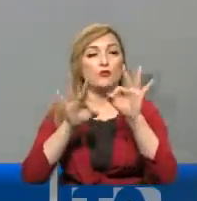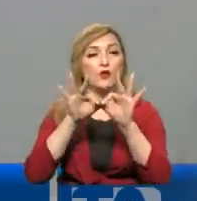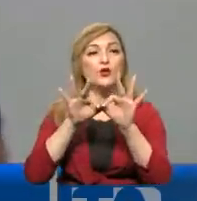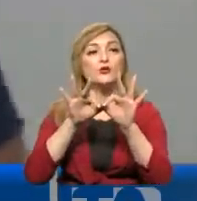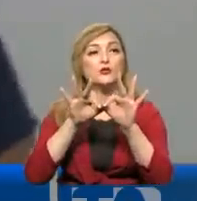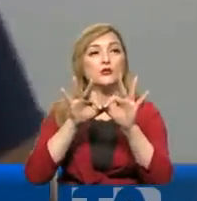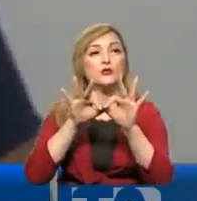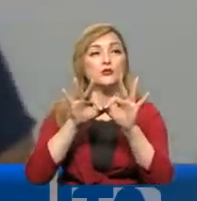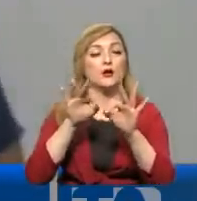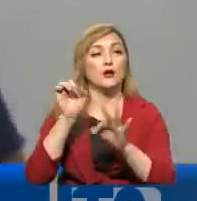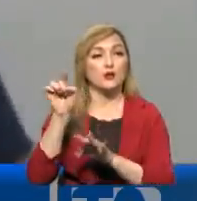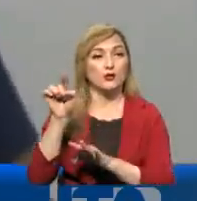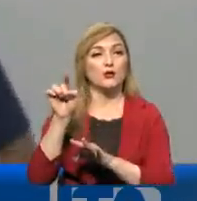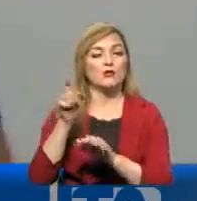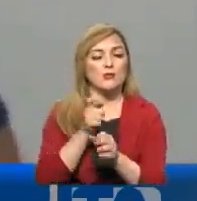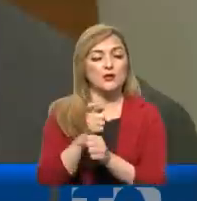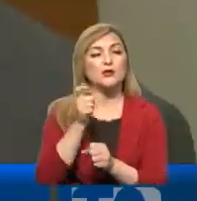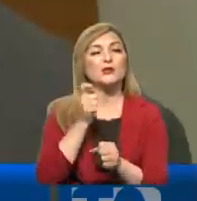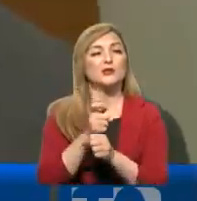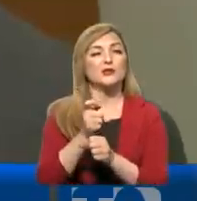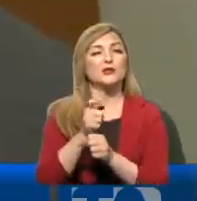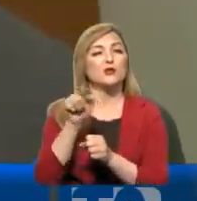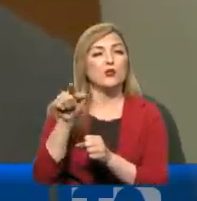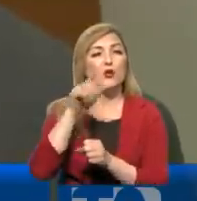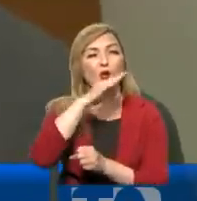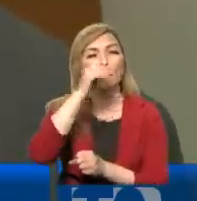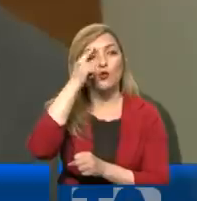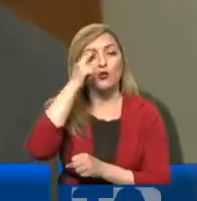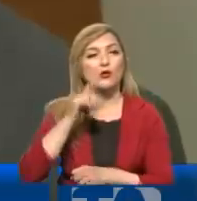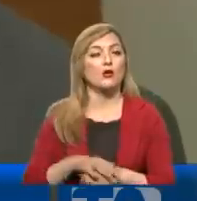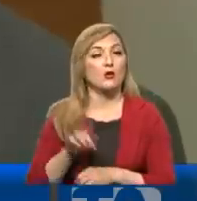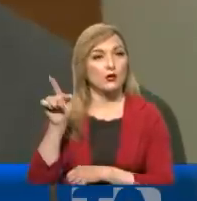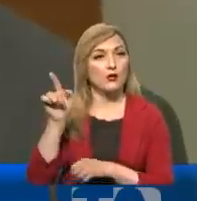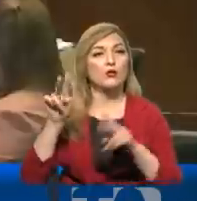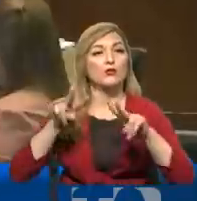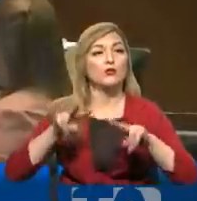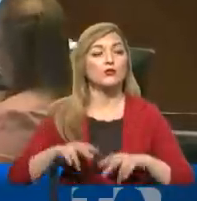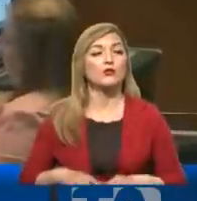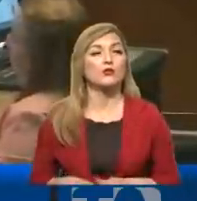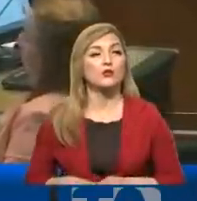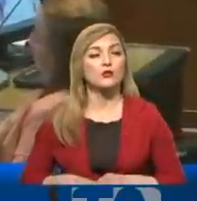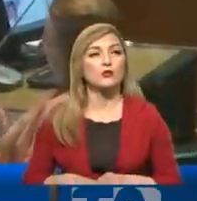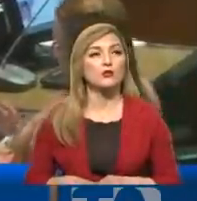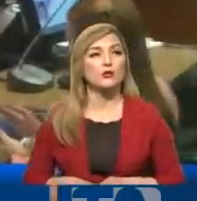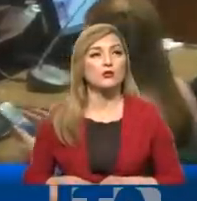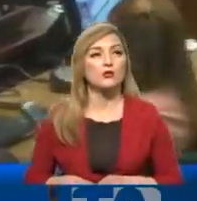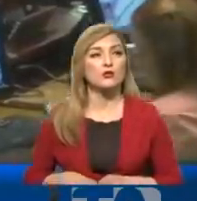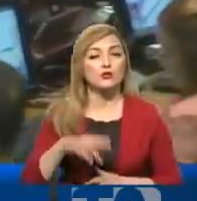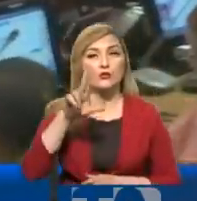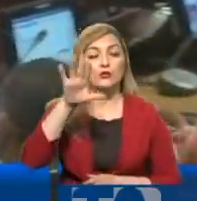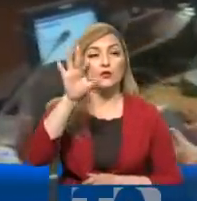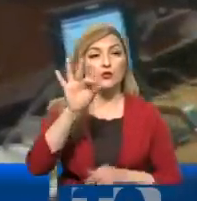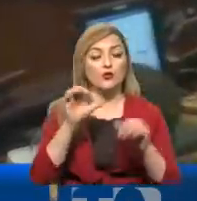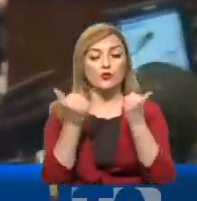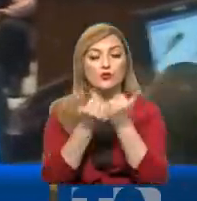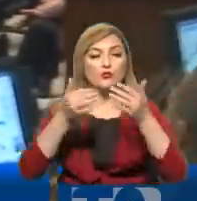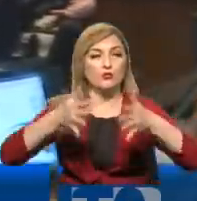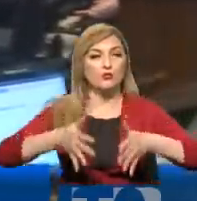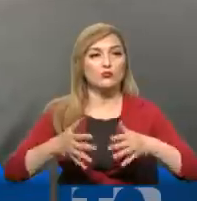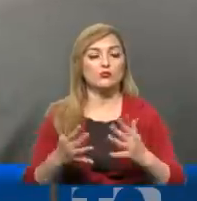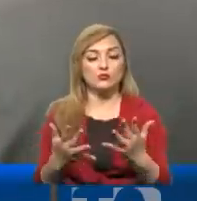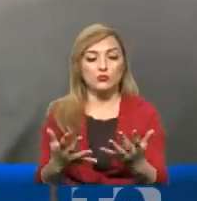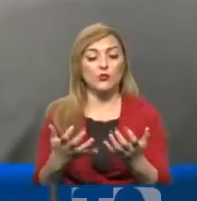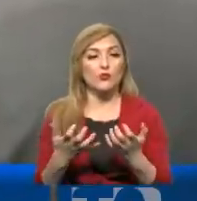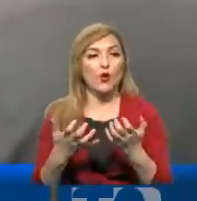perseguida por el correísmo por el caso de Ayuma, además de Fernando Villavicencio. Mientras que de los 39 legisladores que